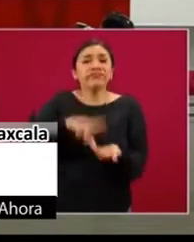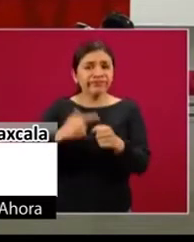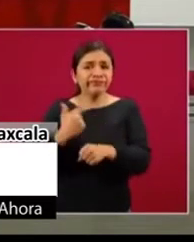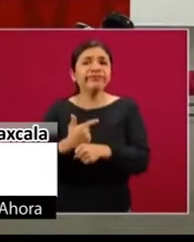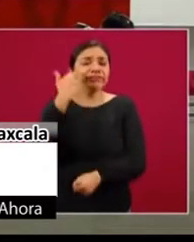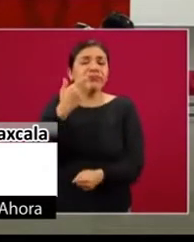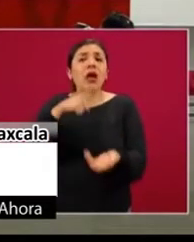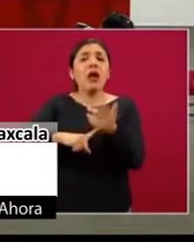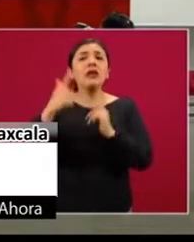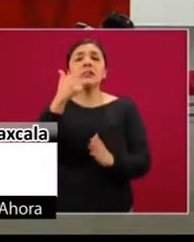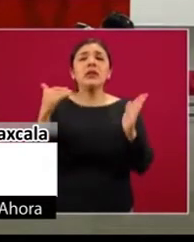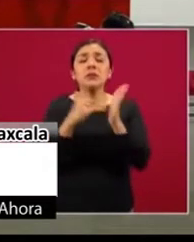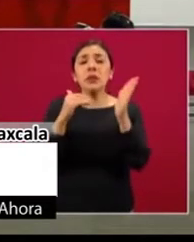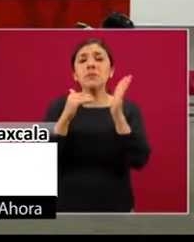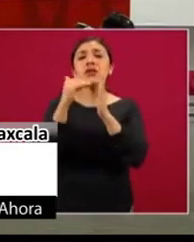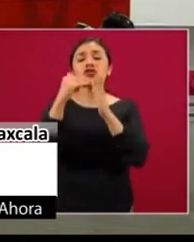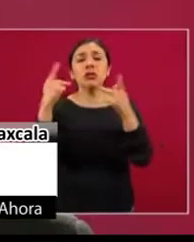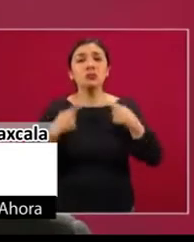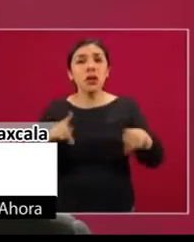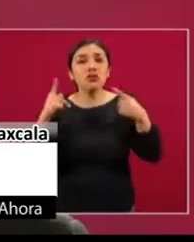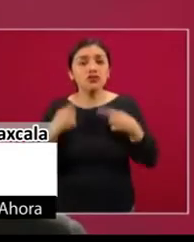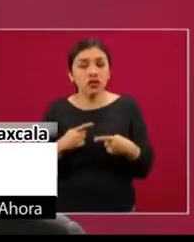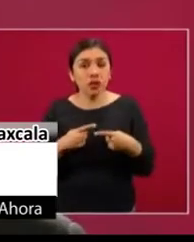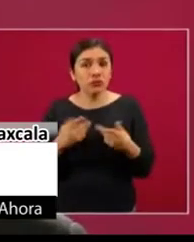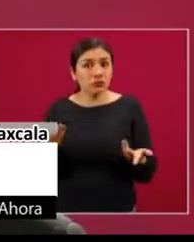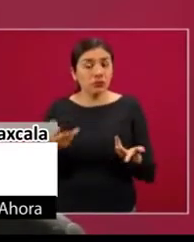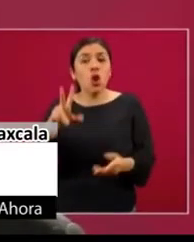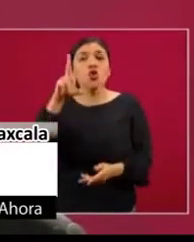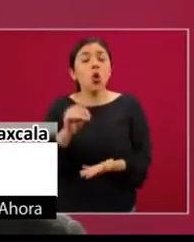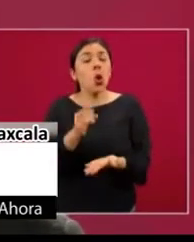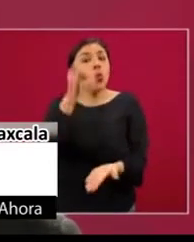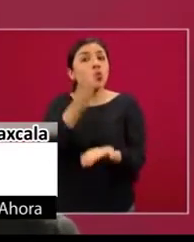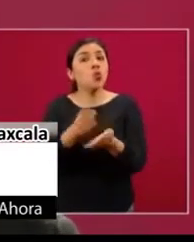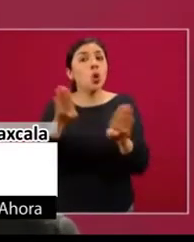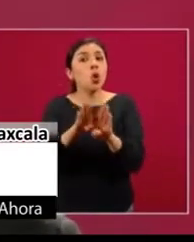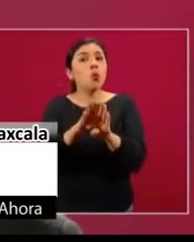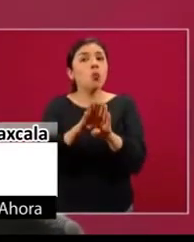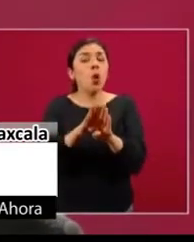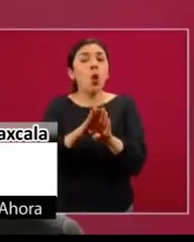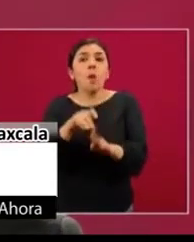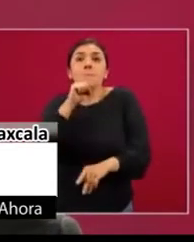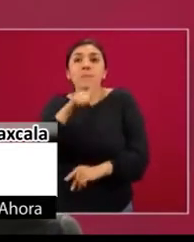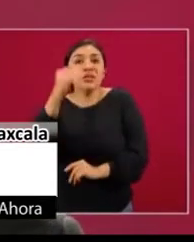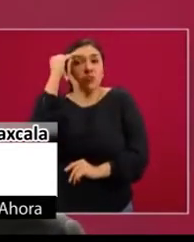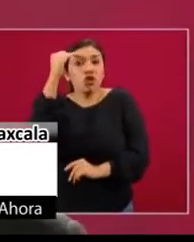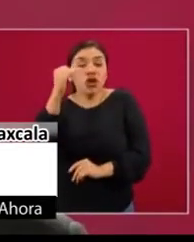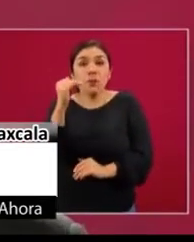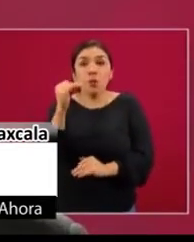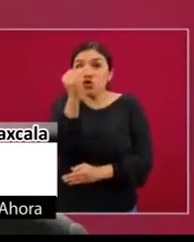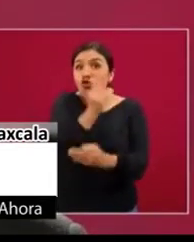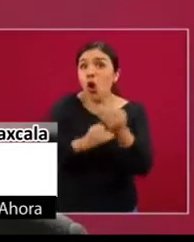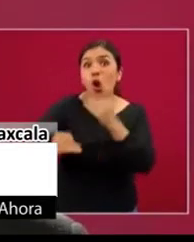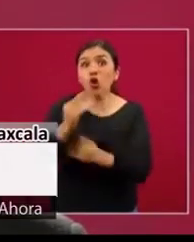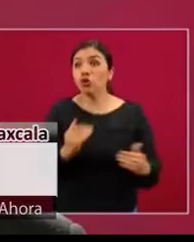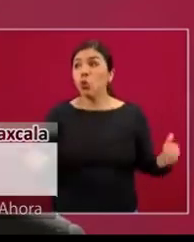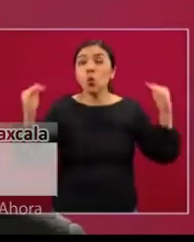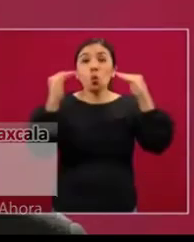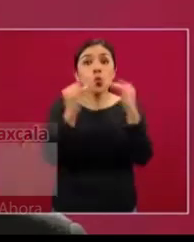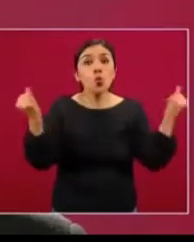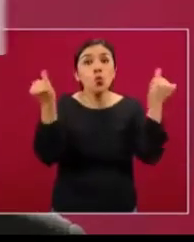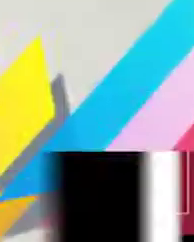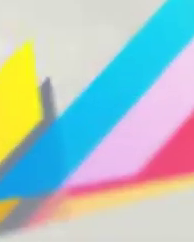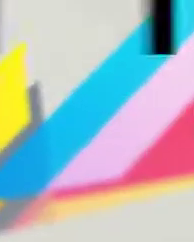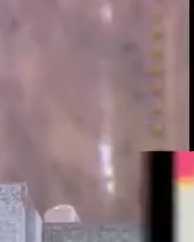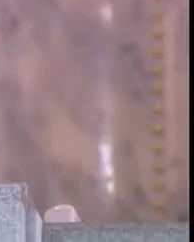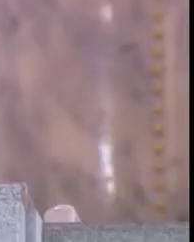un cambio en esta tendencia y que empecemos a tener más y más casos al tiempo que es casi seguro que vamos a tener más y más casos de